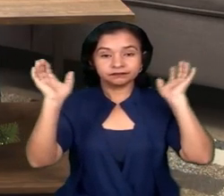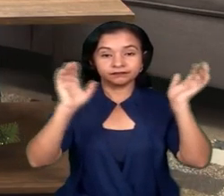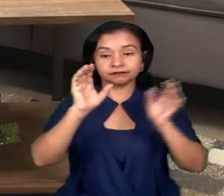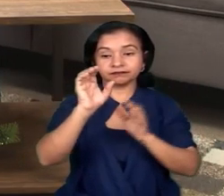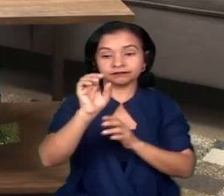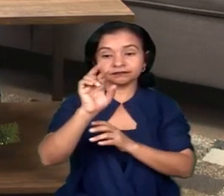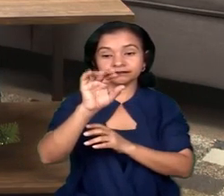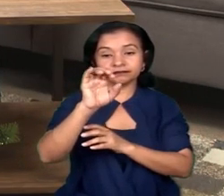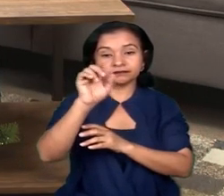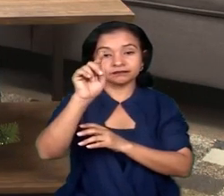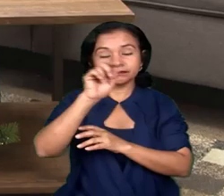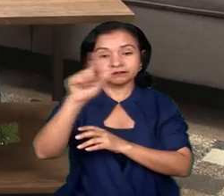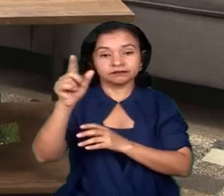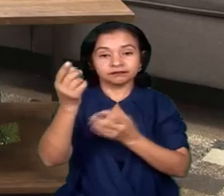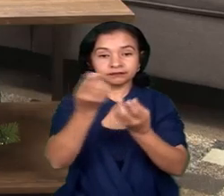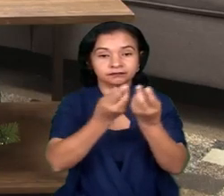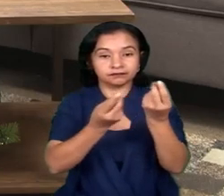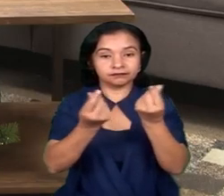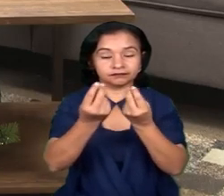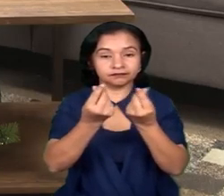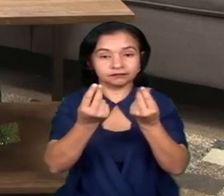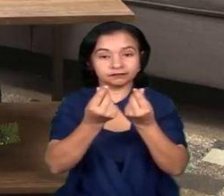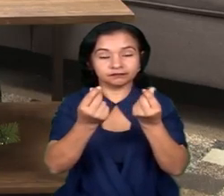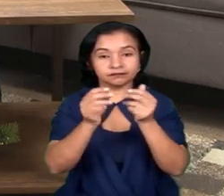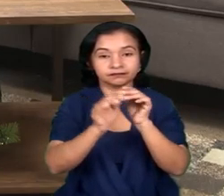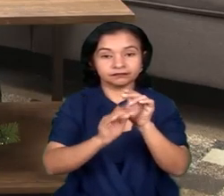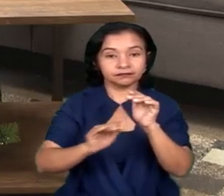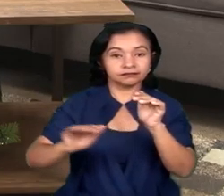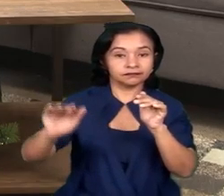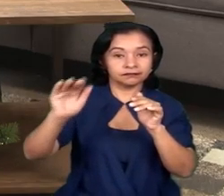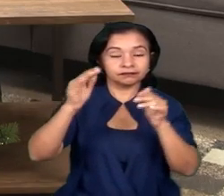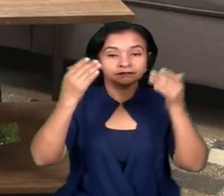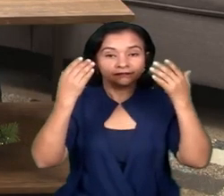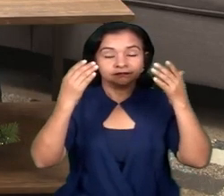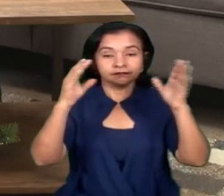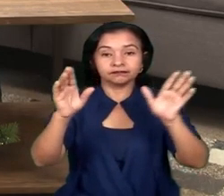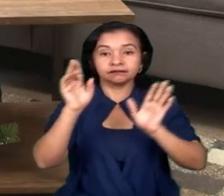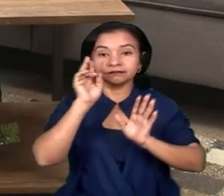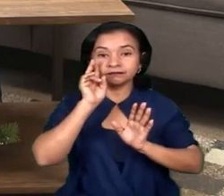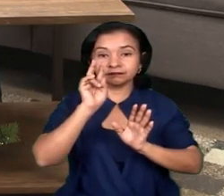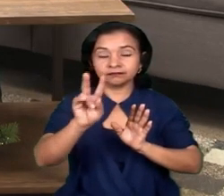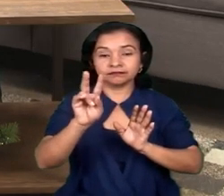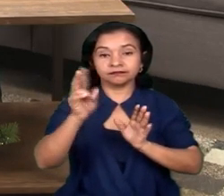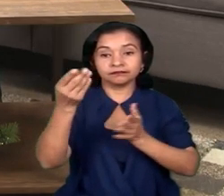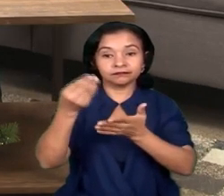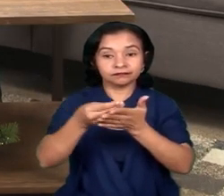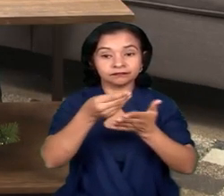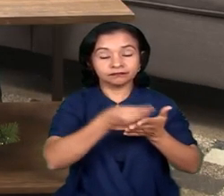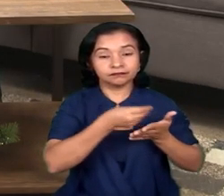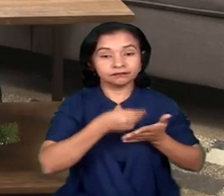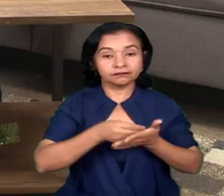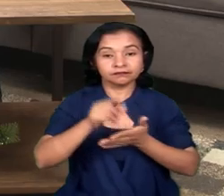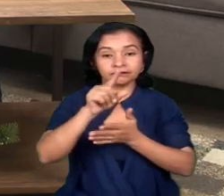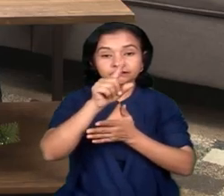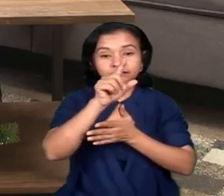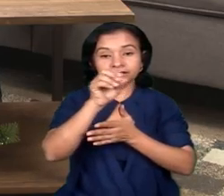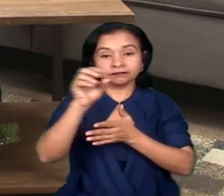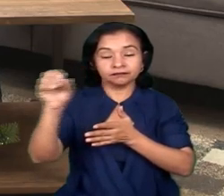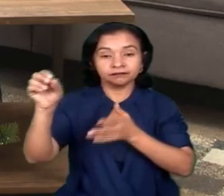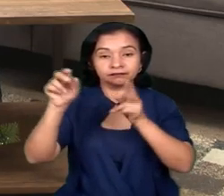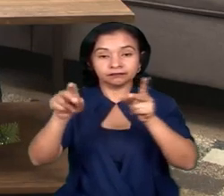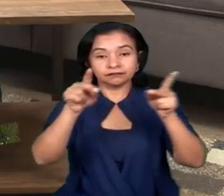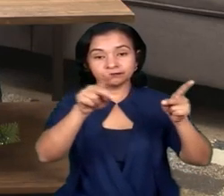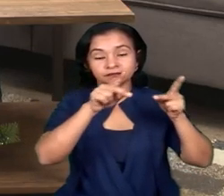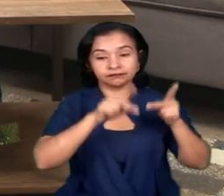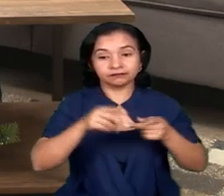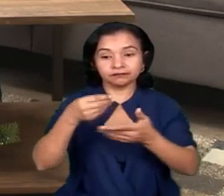siendo el pulmón de la economía, porque ahí pasa la mayor parte. Vos te imaginás el poder adquisitivo que tienen 100 mil personas que entren al